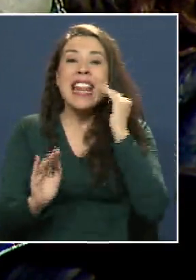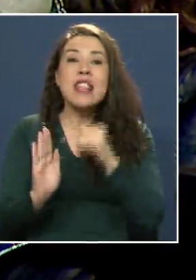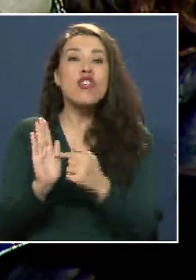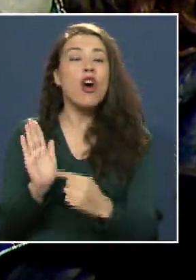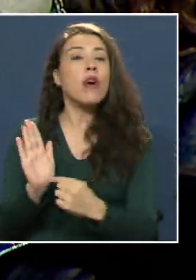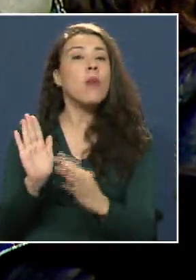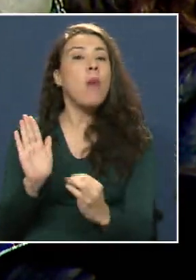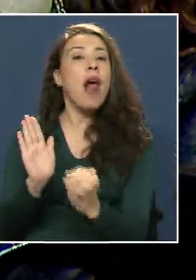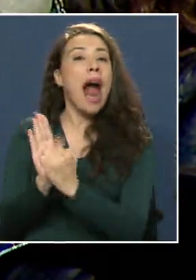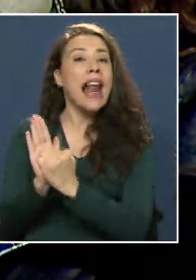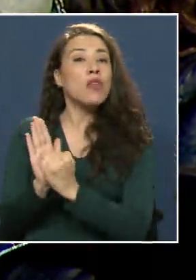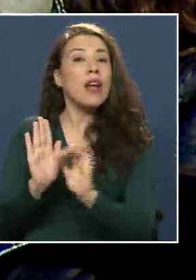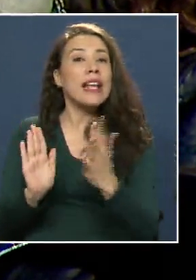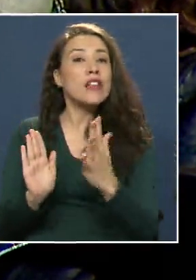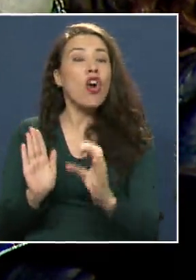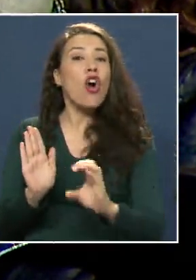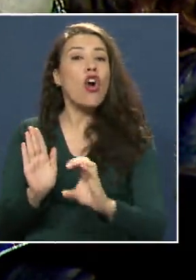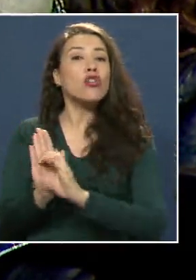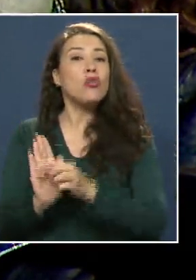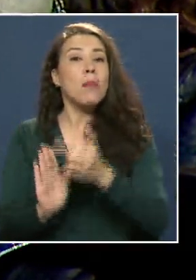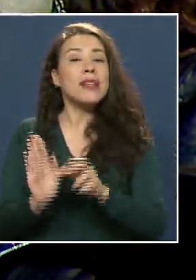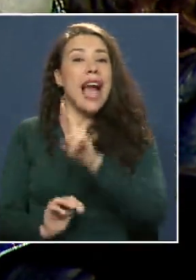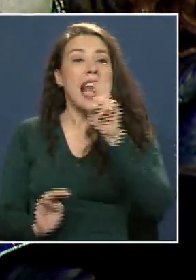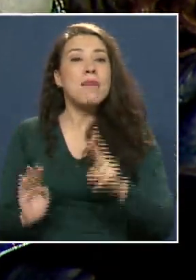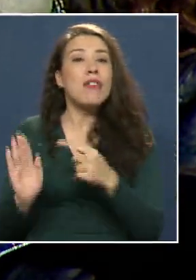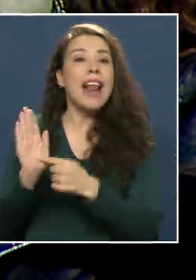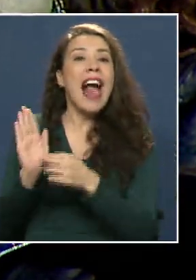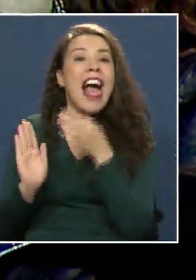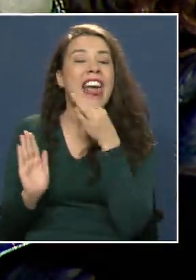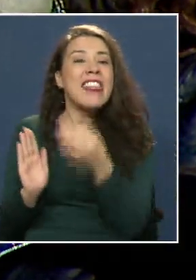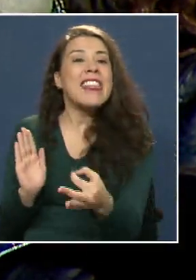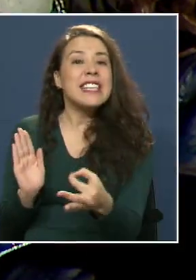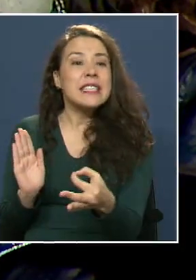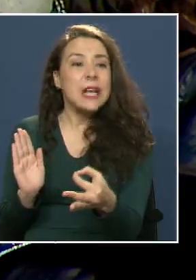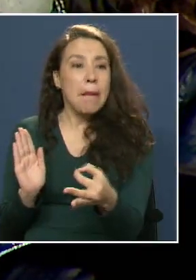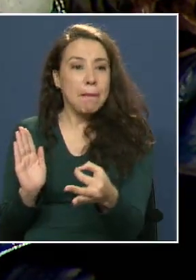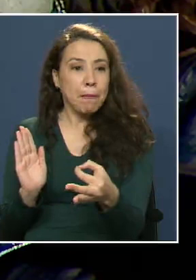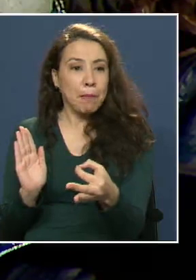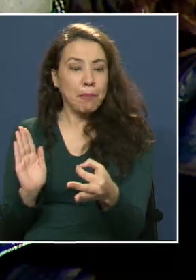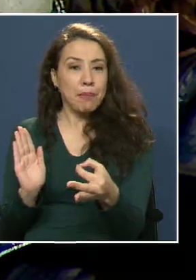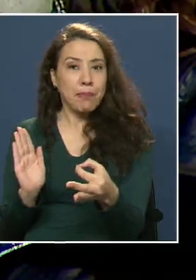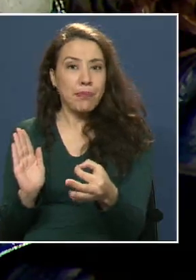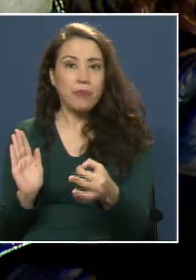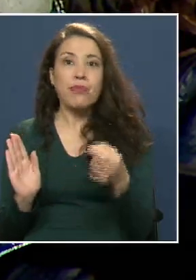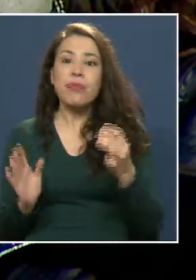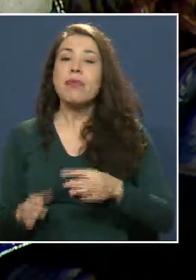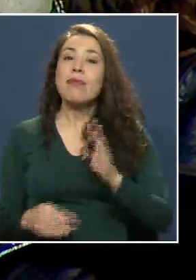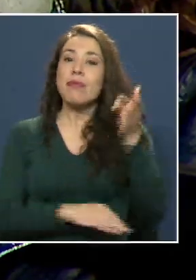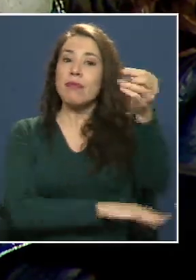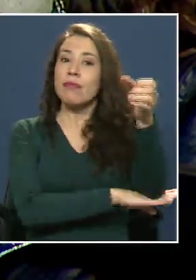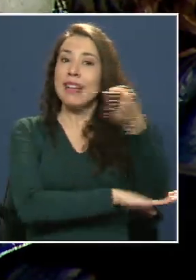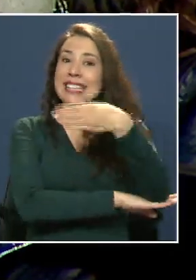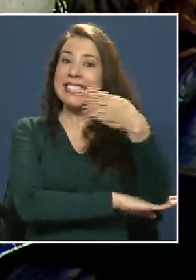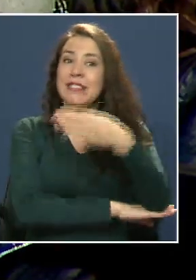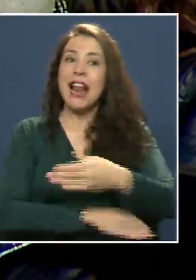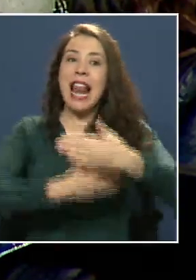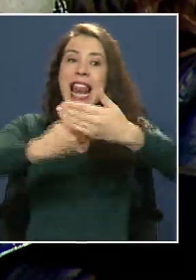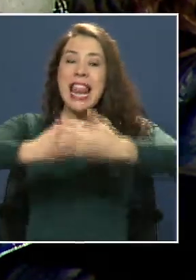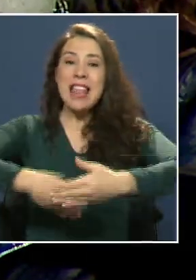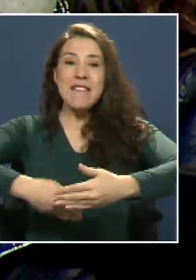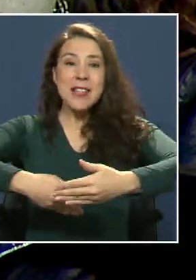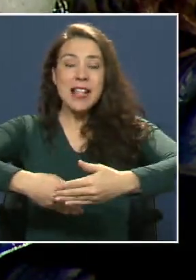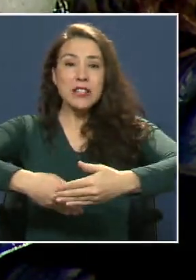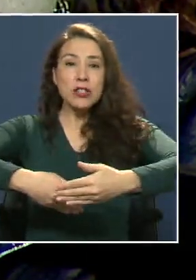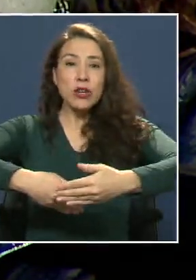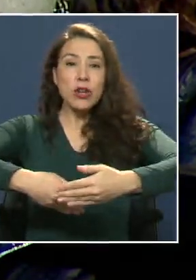de la Constitución Política de la República, que establece que el ejercicio de la soberanía reconoce como limitación, entre otras